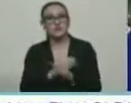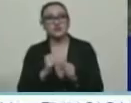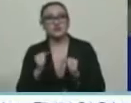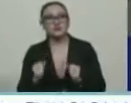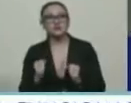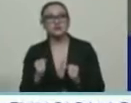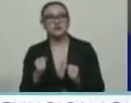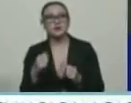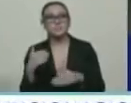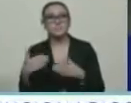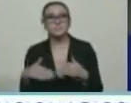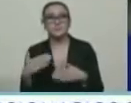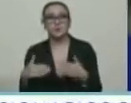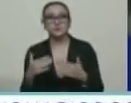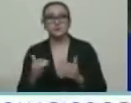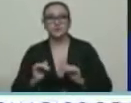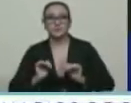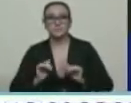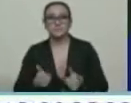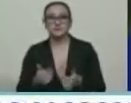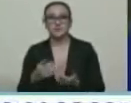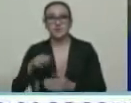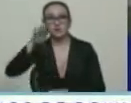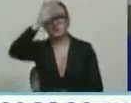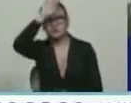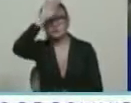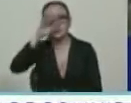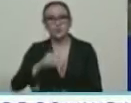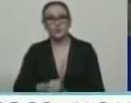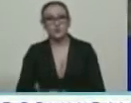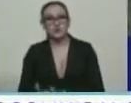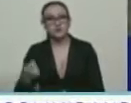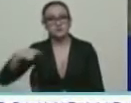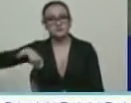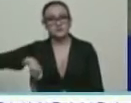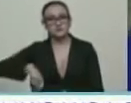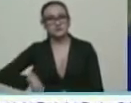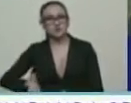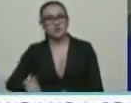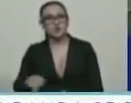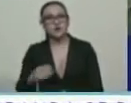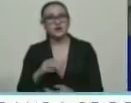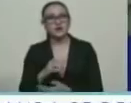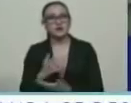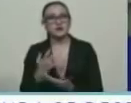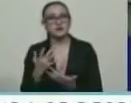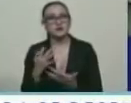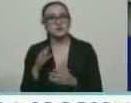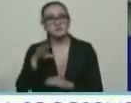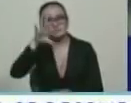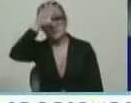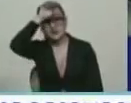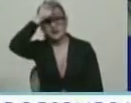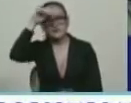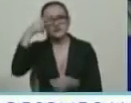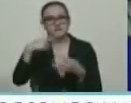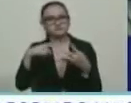el proceso que hemos empezado en Estambul, en inversiones, en energía, en minerías,